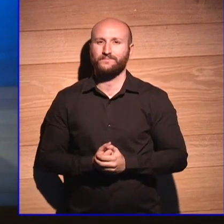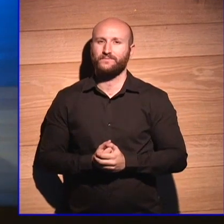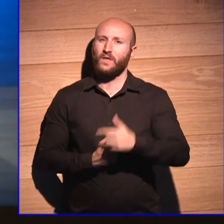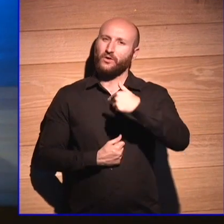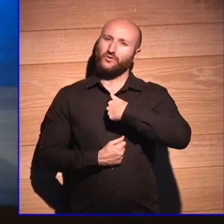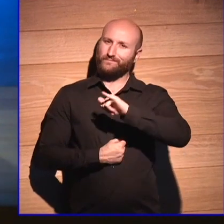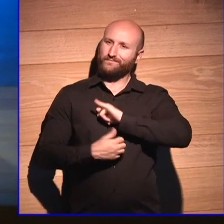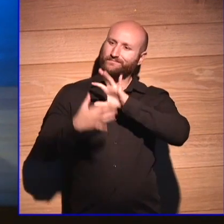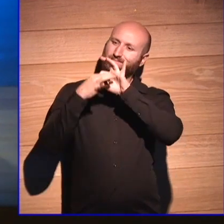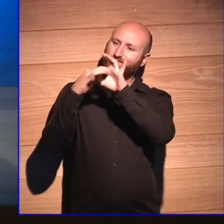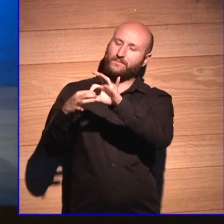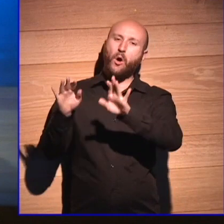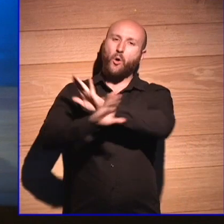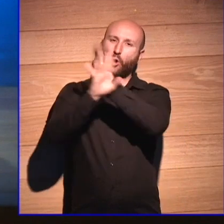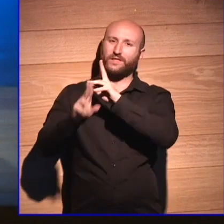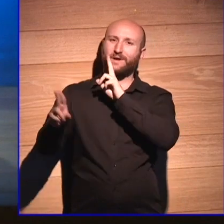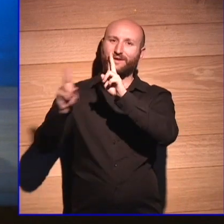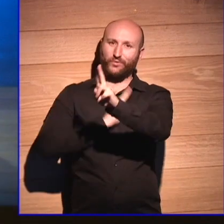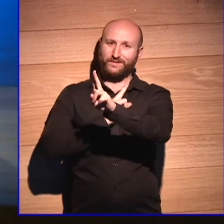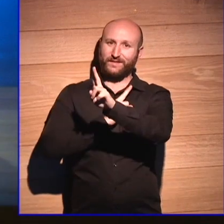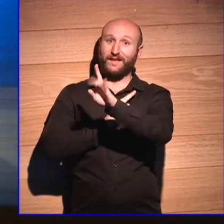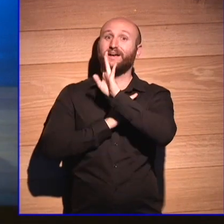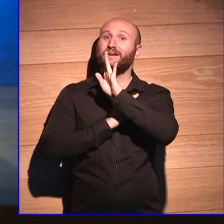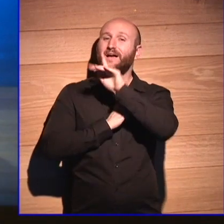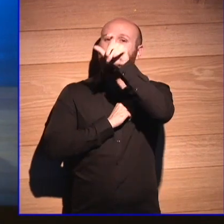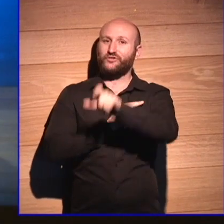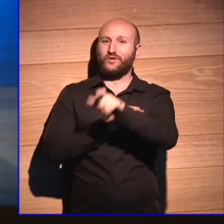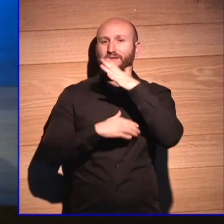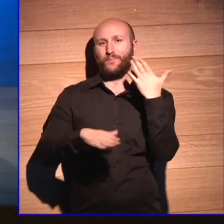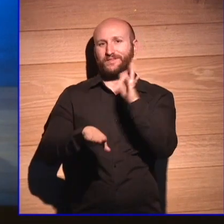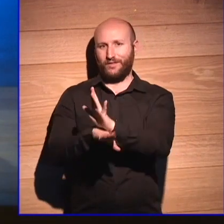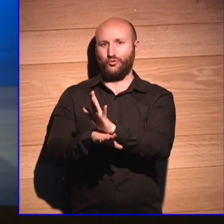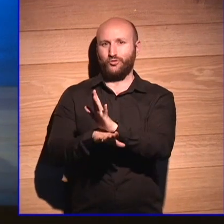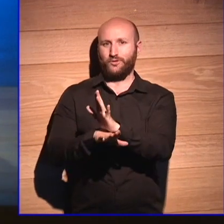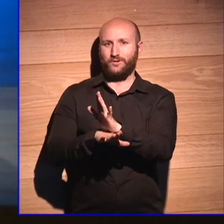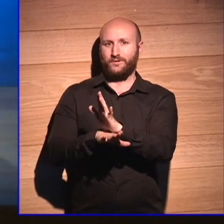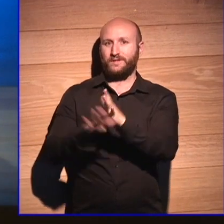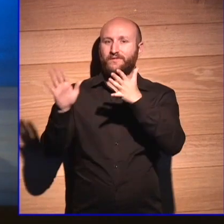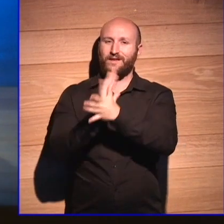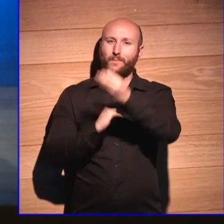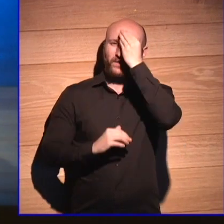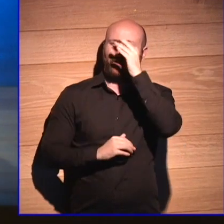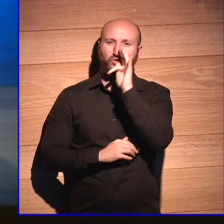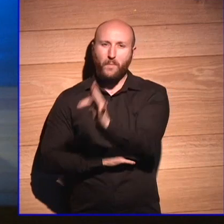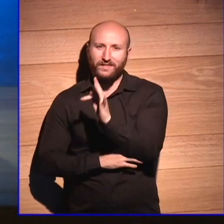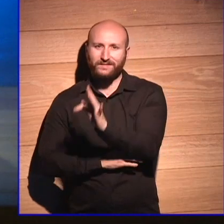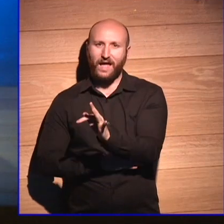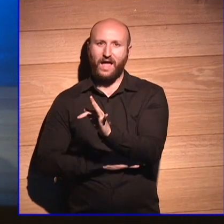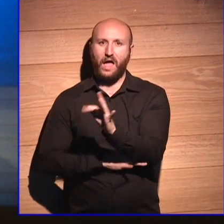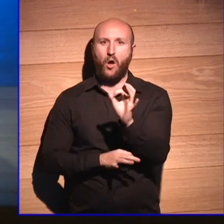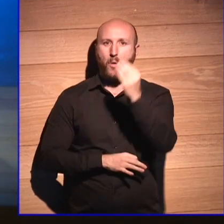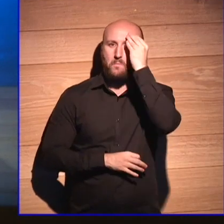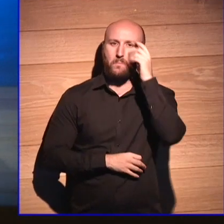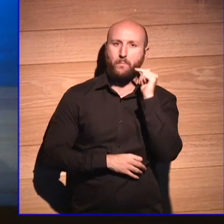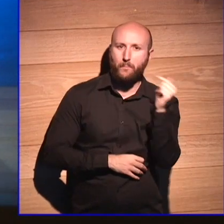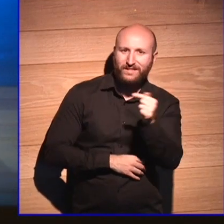mucho con la última respuesta que le dio al presentador. O sea, ser optimista, ser pesimista, bueno,